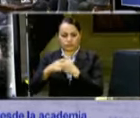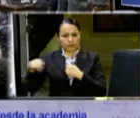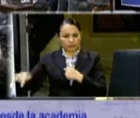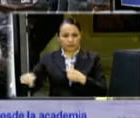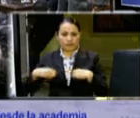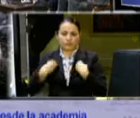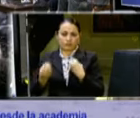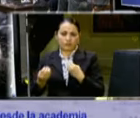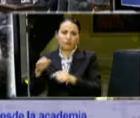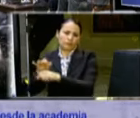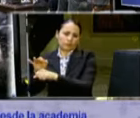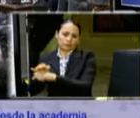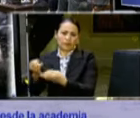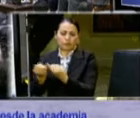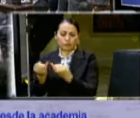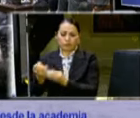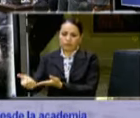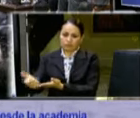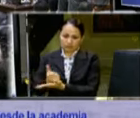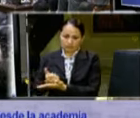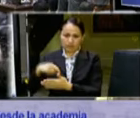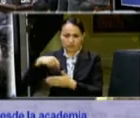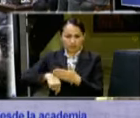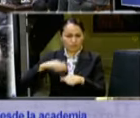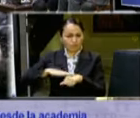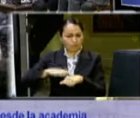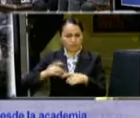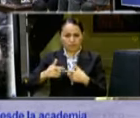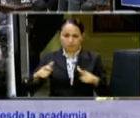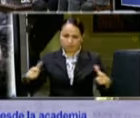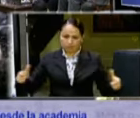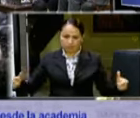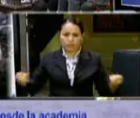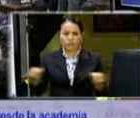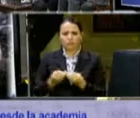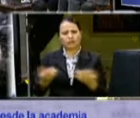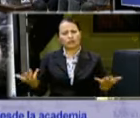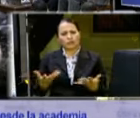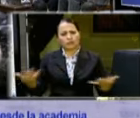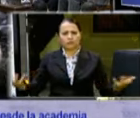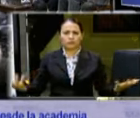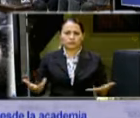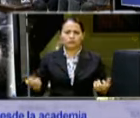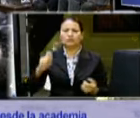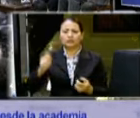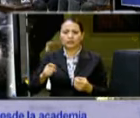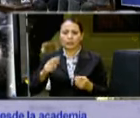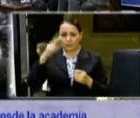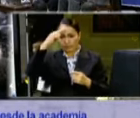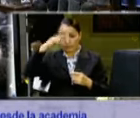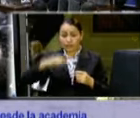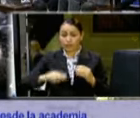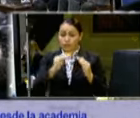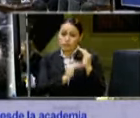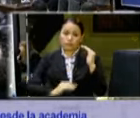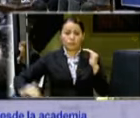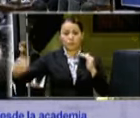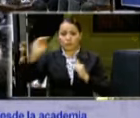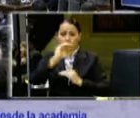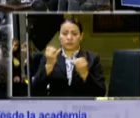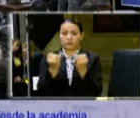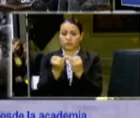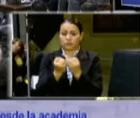atraer inversión extranjera a México. Si se dan cuenta, todas estas acciones lo que hacen es incrementar el prestigio y el bienestar de los